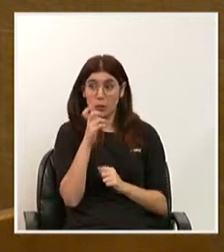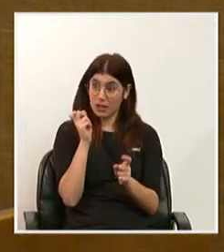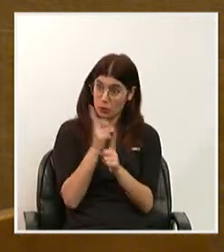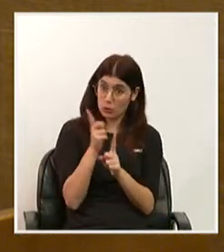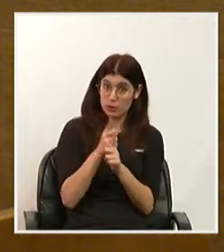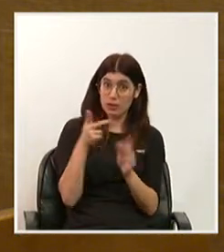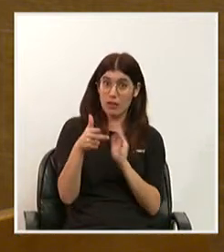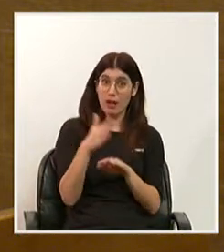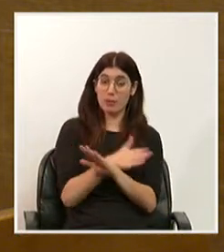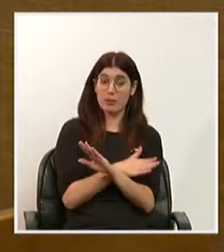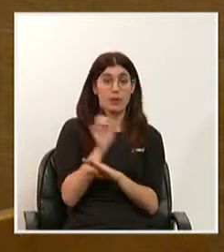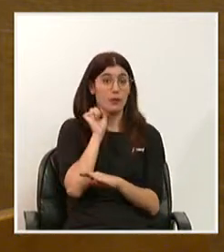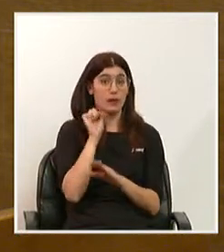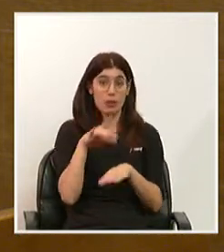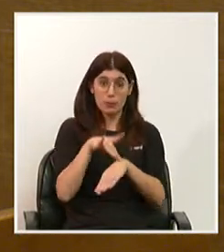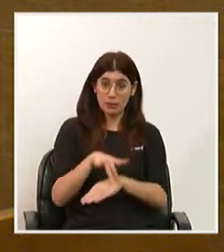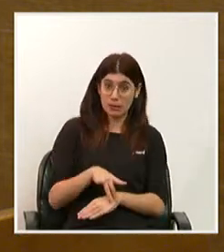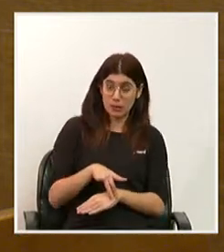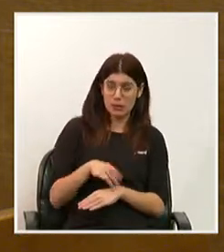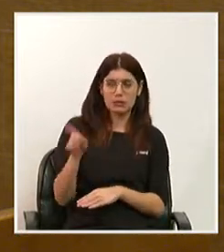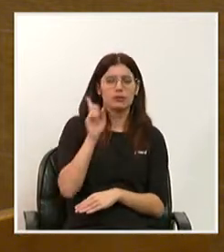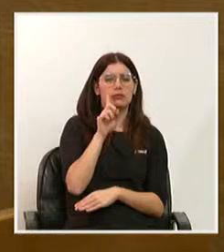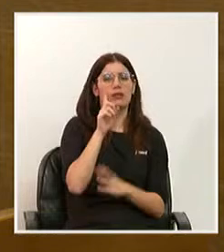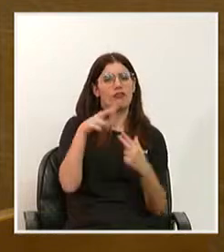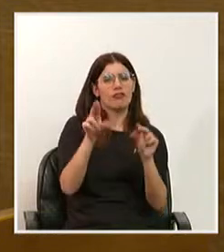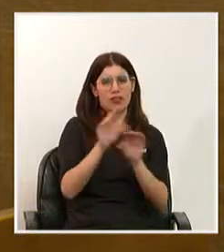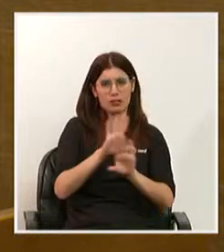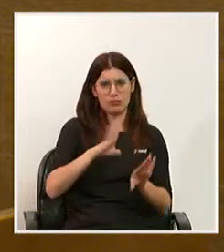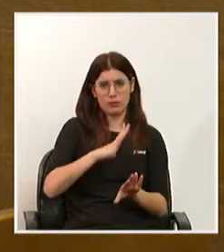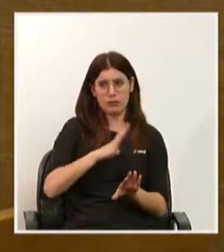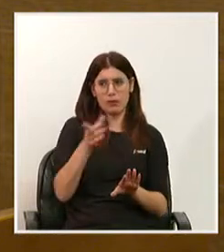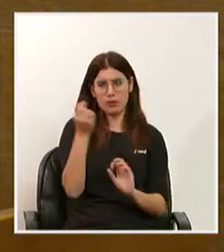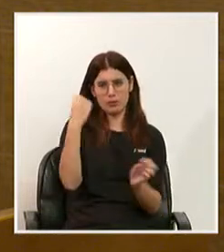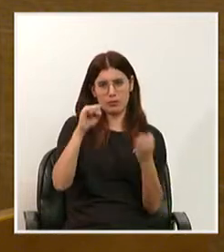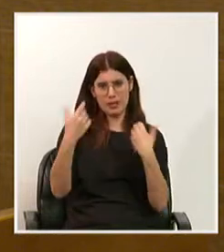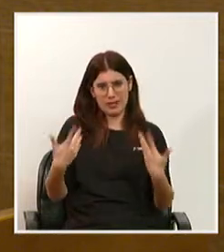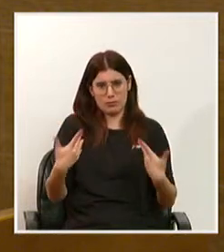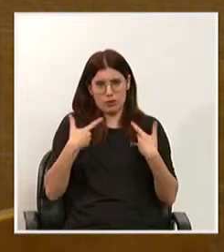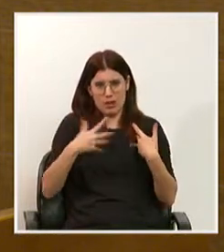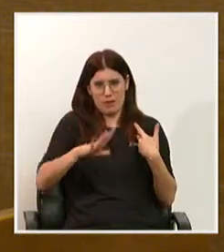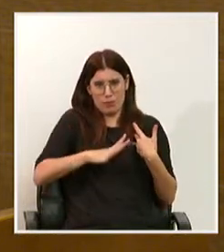prevención de la ludopatía dejen de mentir a los ciudadanos y actúen de manera